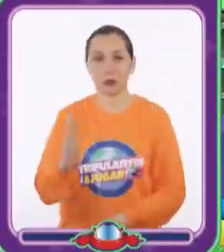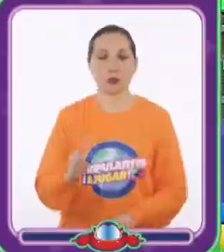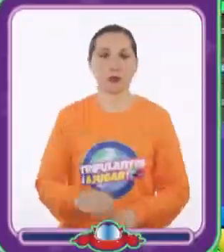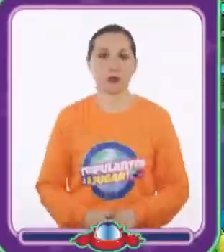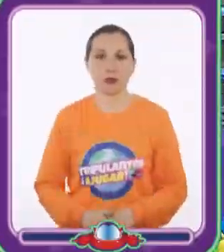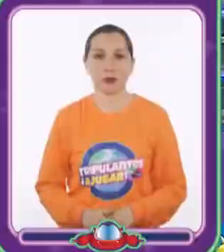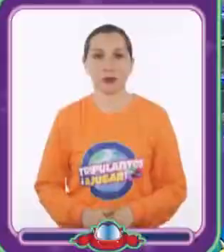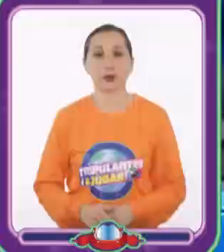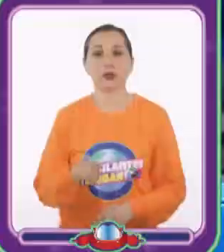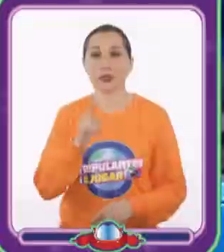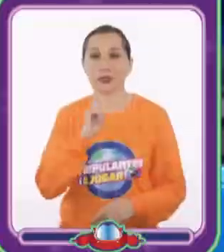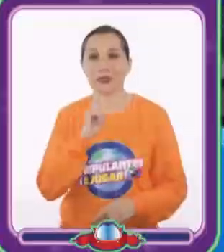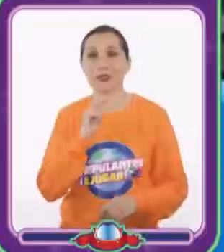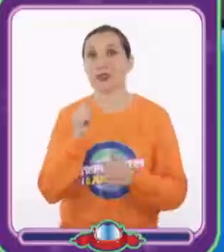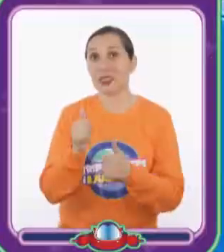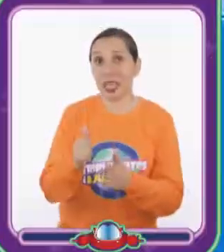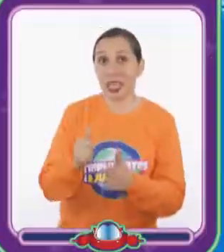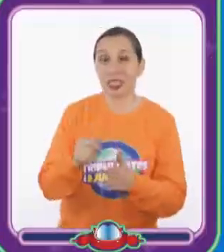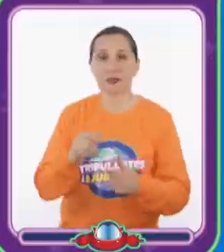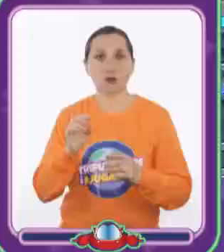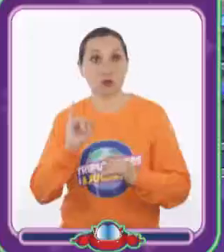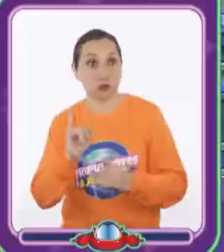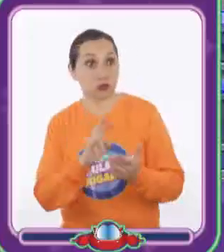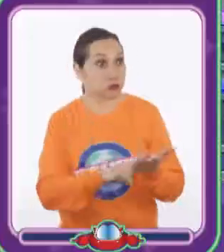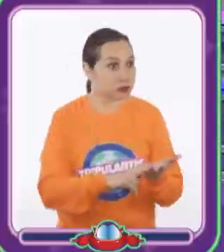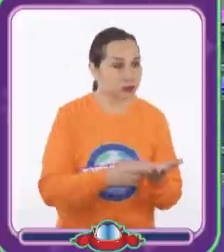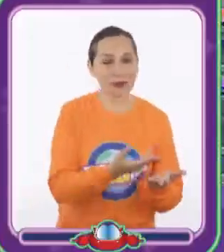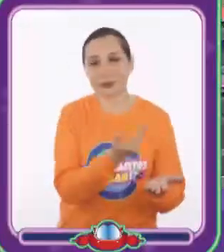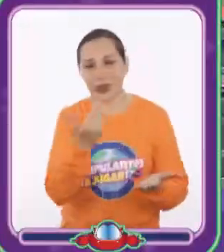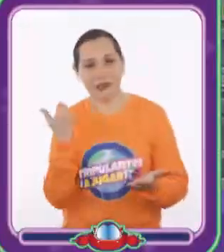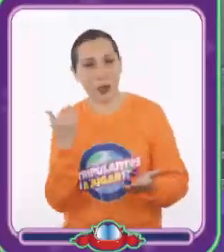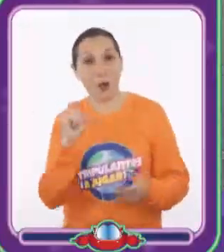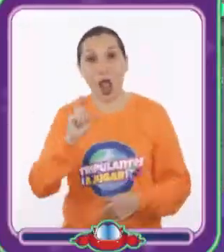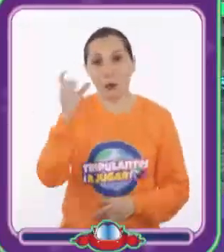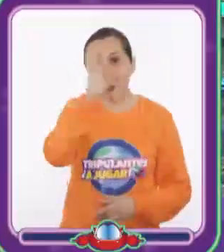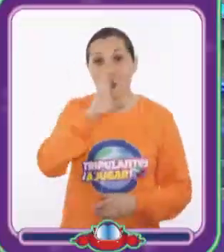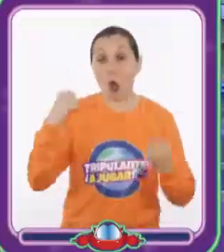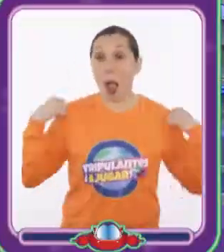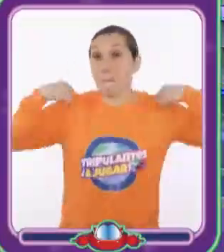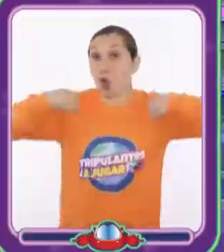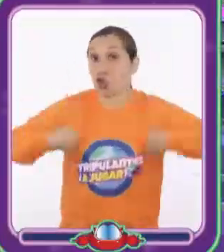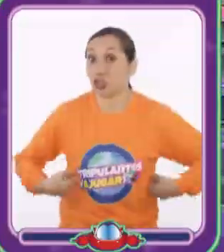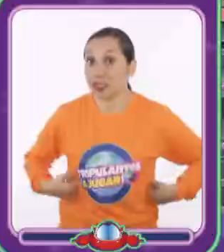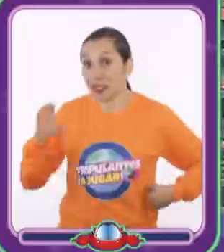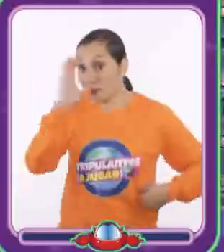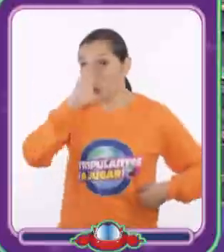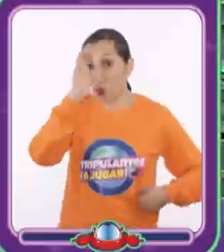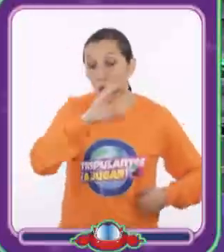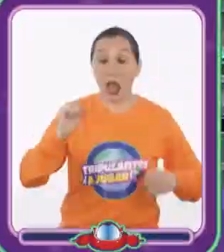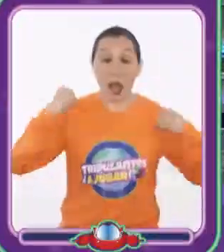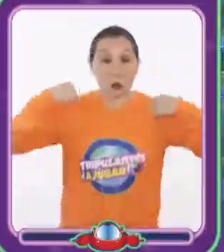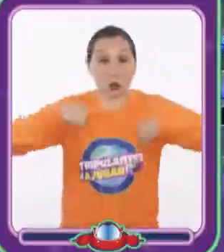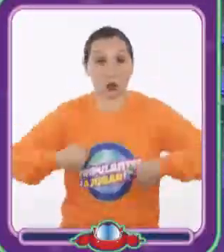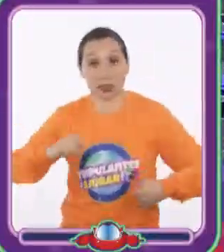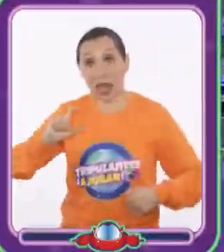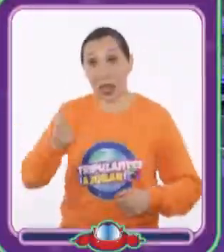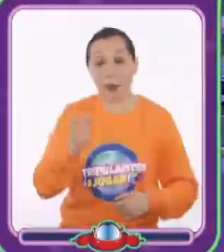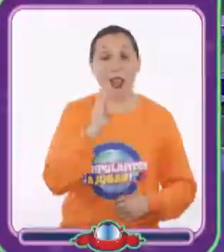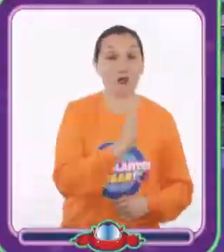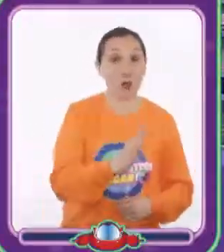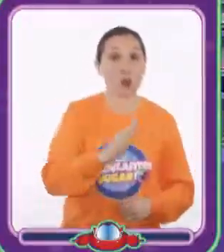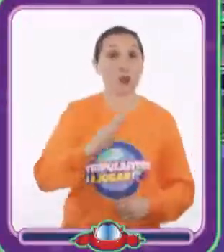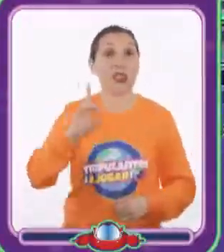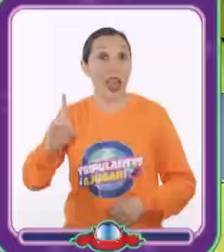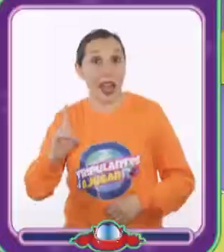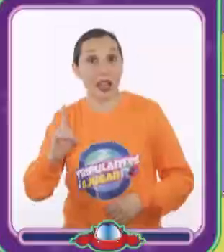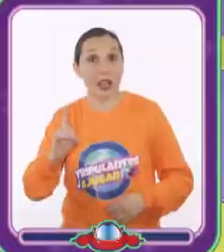Bruno! ¿En serio? Vamos, vamos, Gaspar, a buscar la mochila. Juliana, a buscar la mochila. Gaspar,